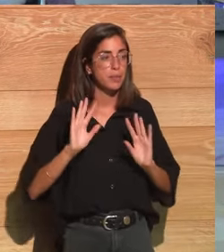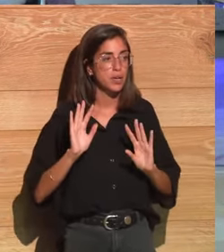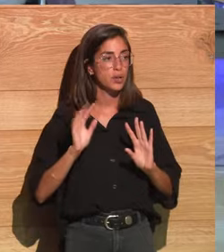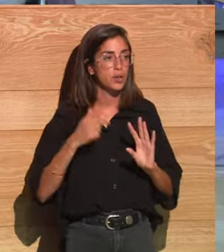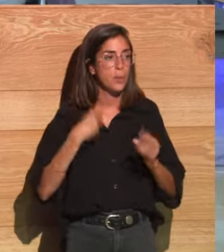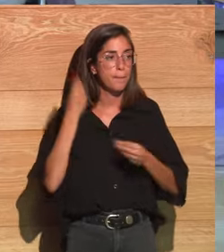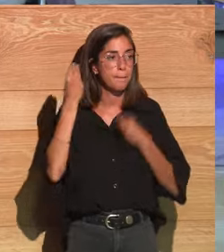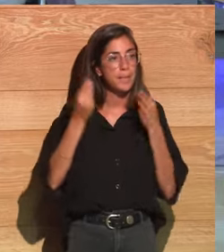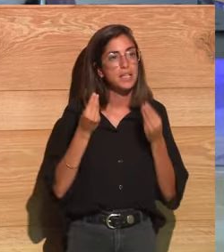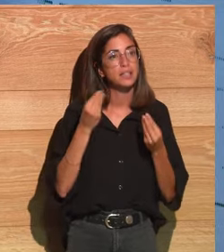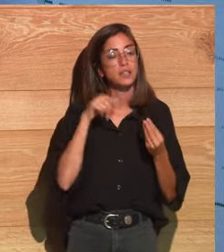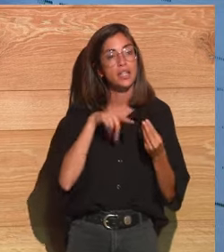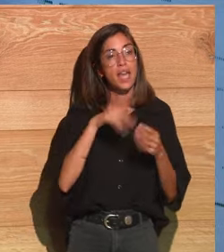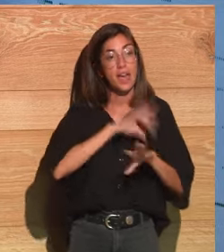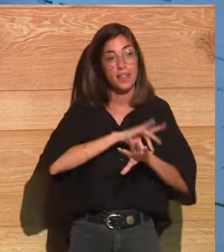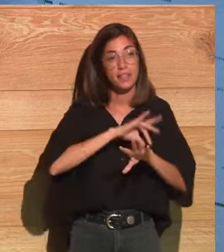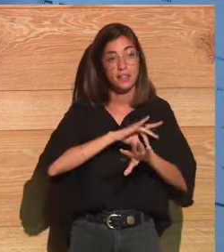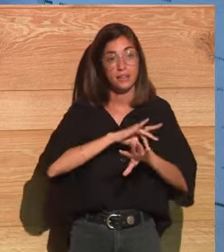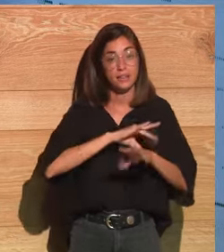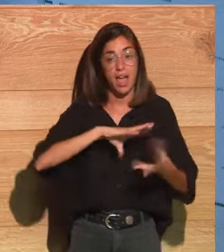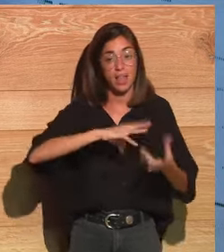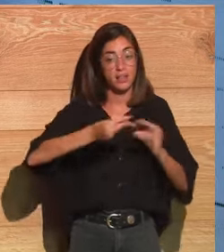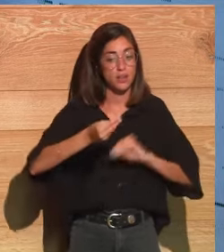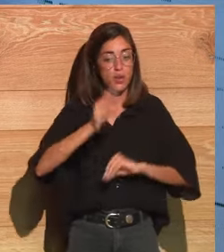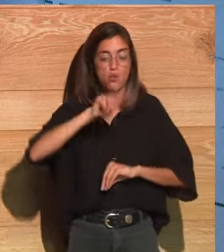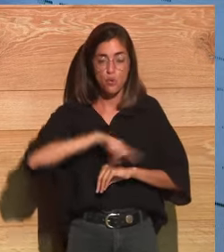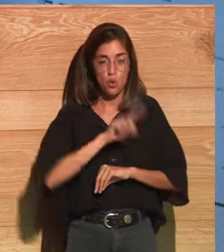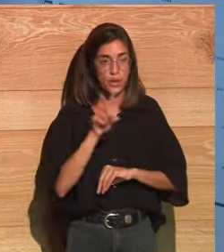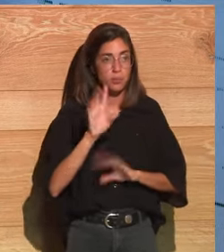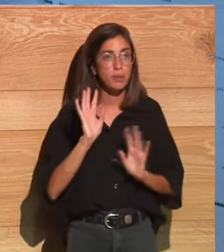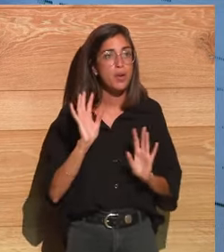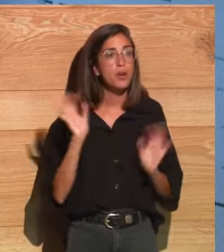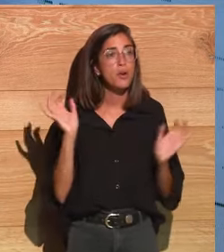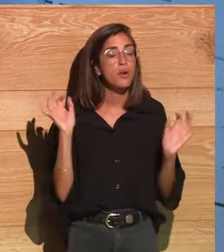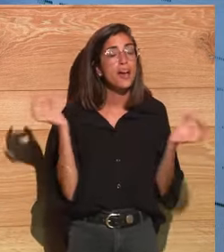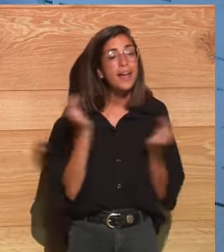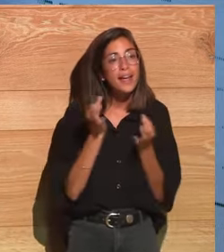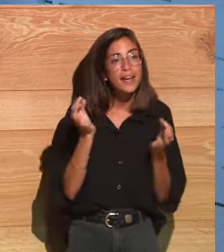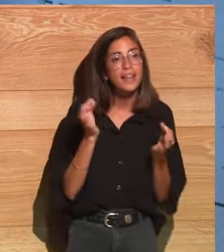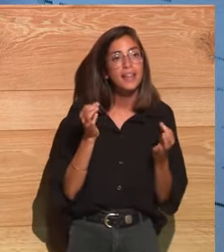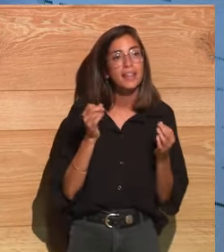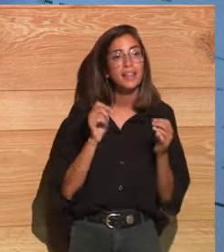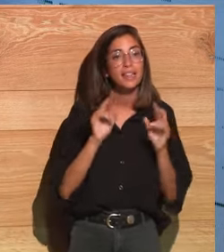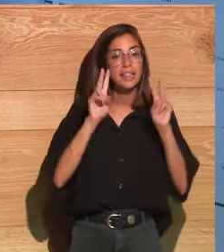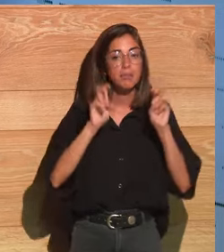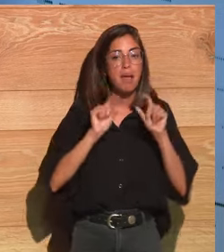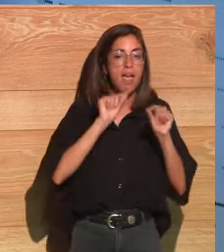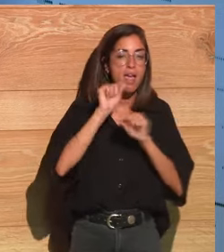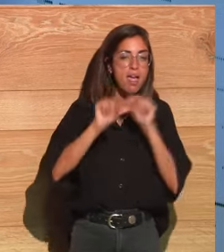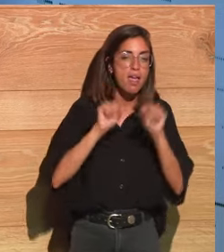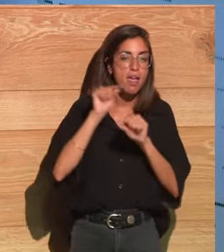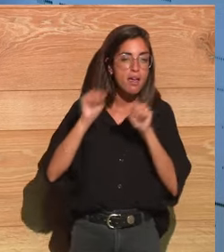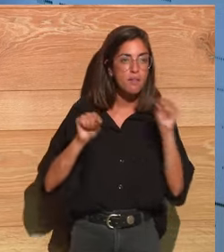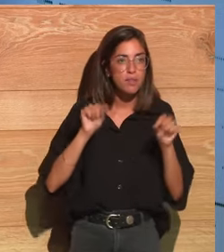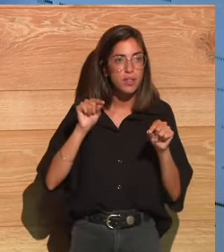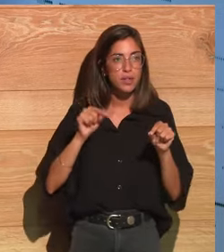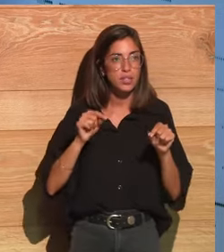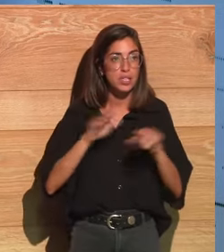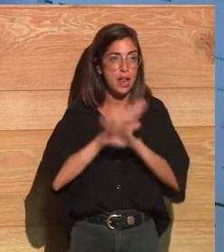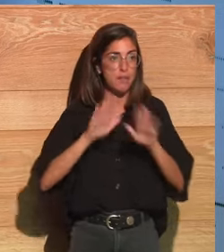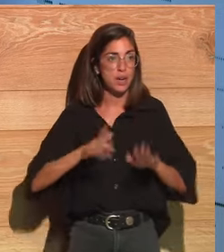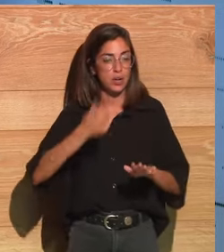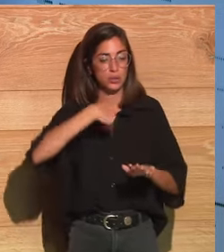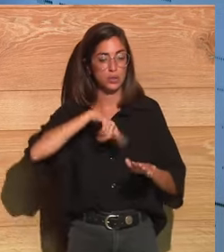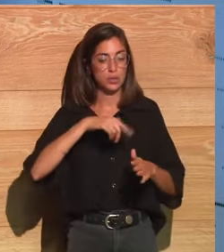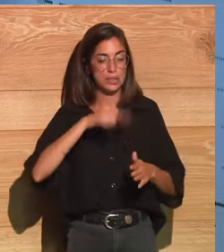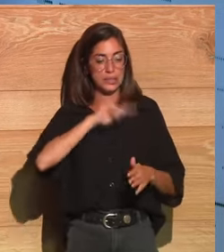es adaptativa. Ahora, ¿qué pasa con todo lo que estamos viviendo, con estas grandes infecciones que ahora nos hacen sentir tan vulnerables?